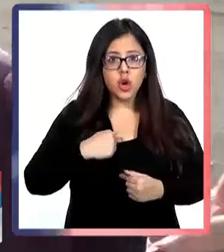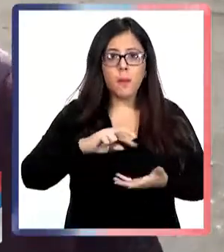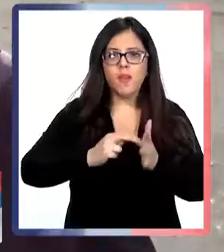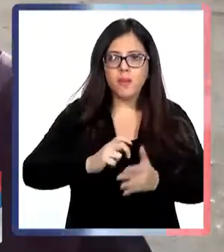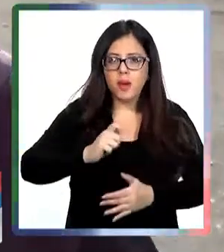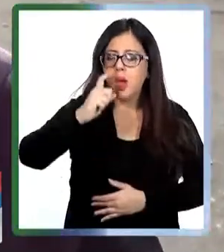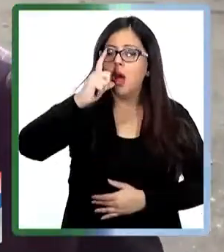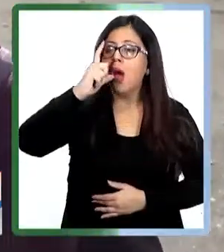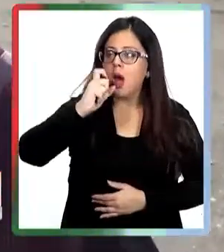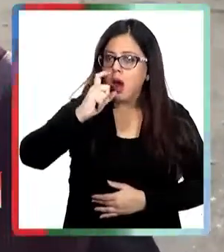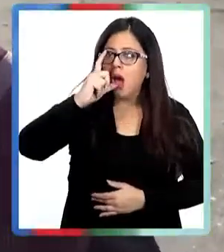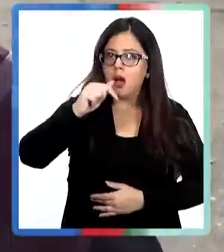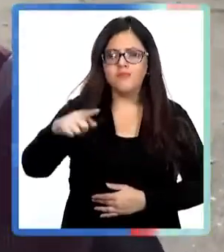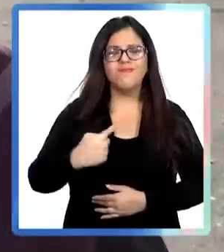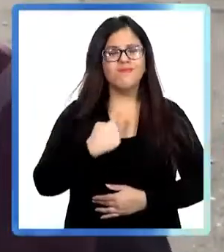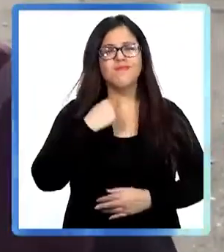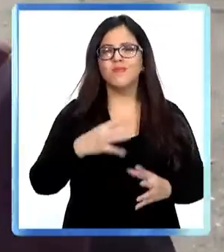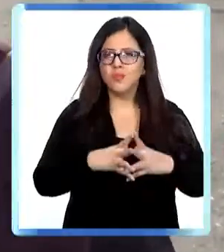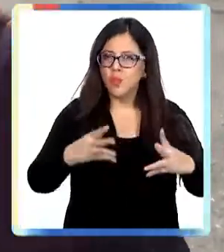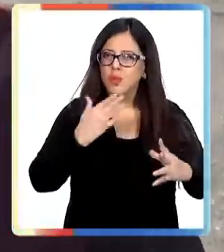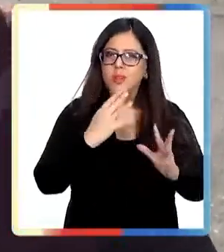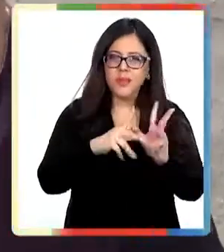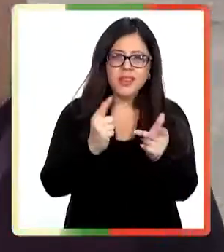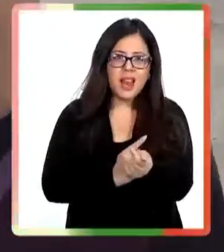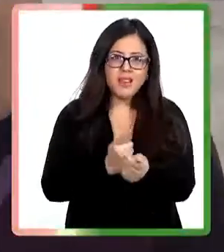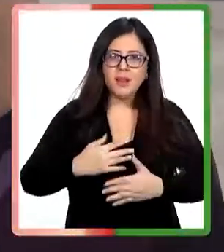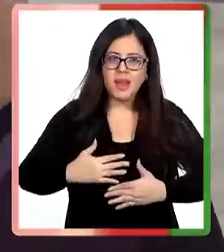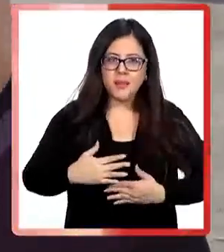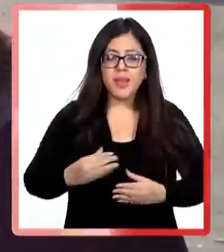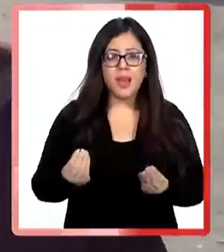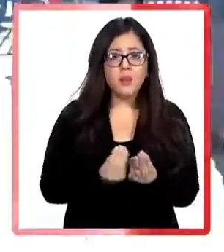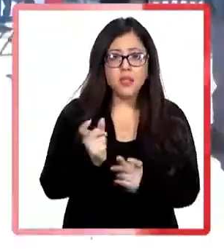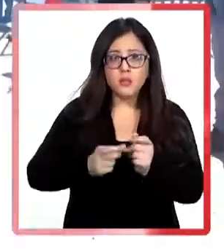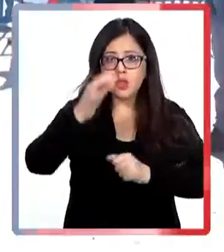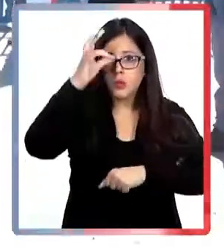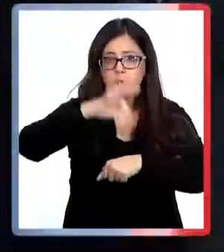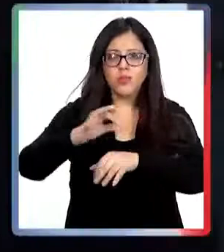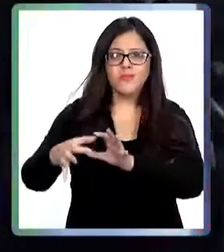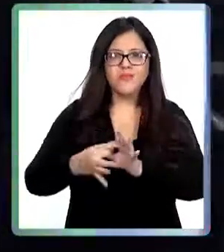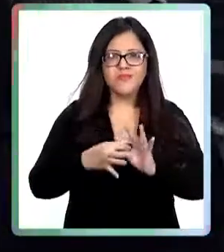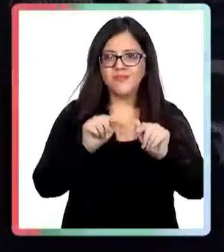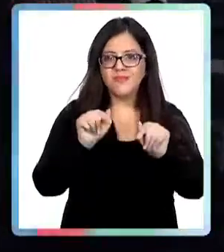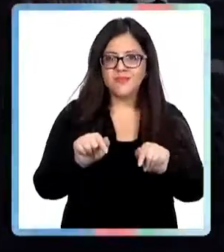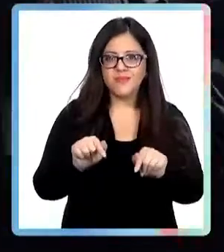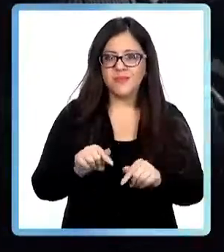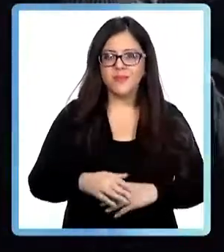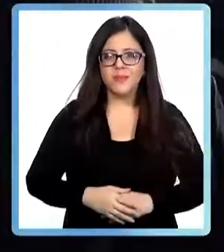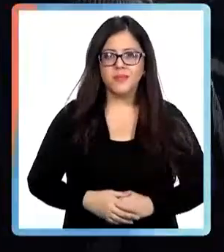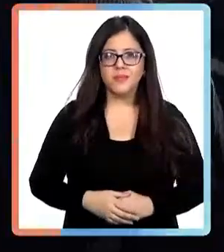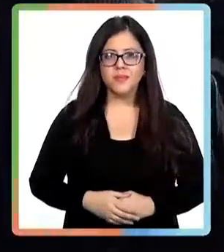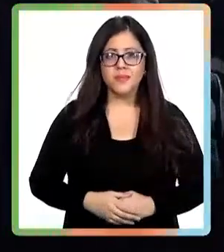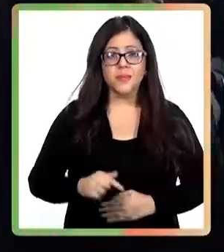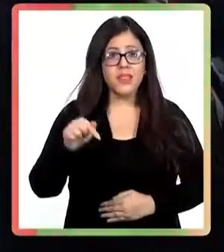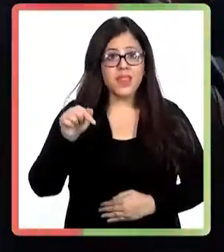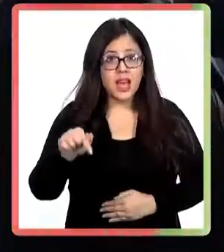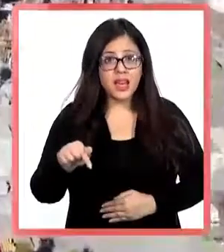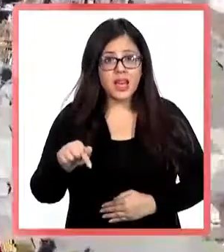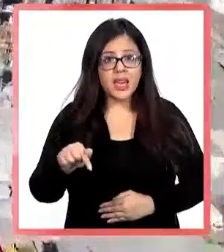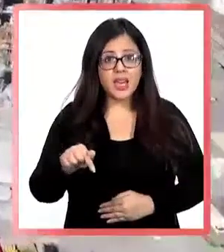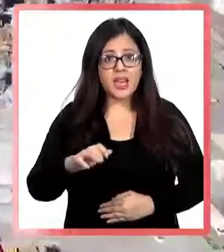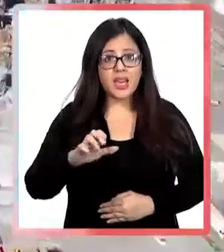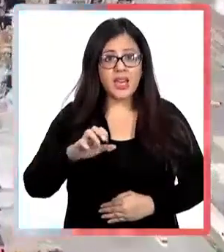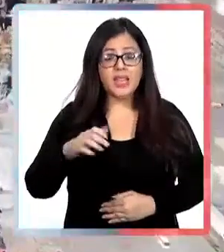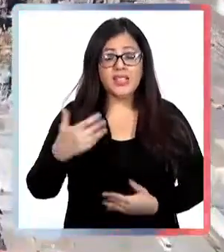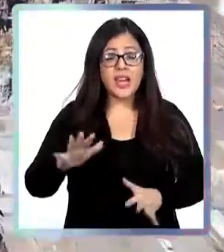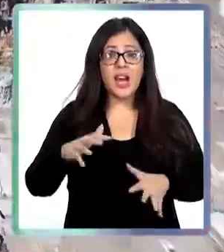esto me ha afectado montones a mí y a mi familia igual. Mucha gente enferma por esto. ENAP se encuentra en un paro, está haciendo